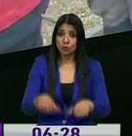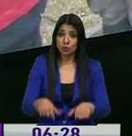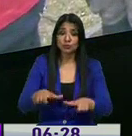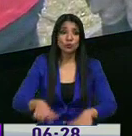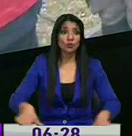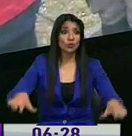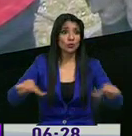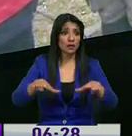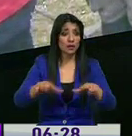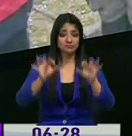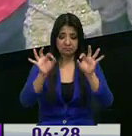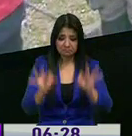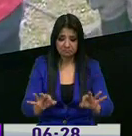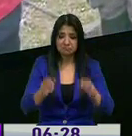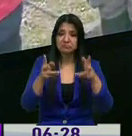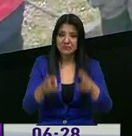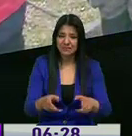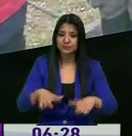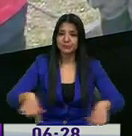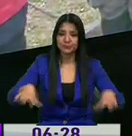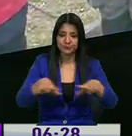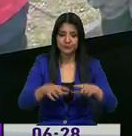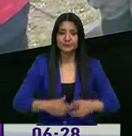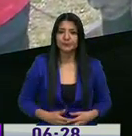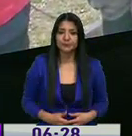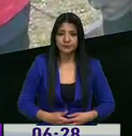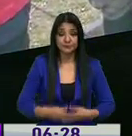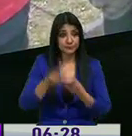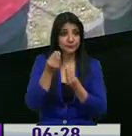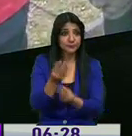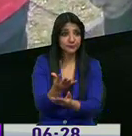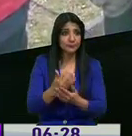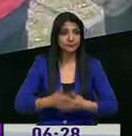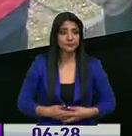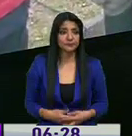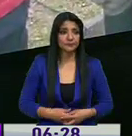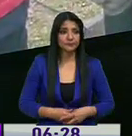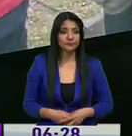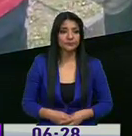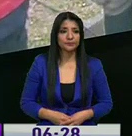el hecho mismo de los sucesos sociedad cuenta